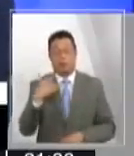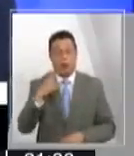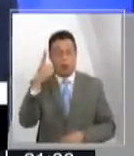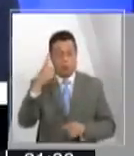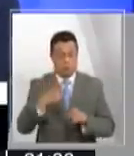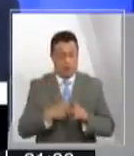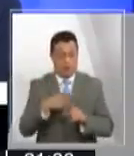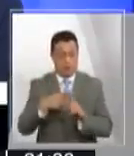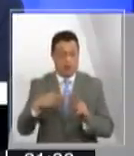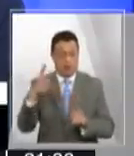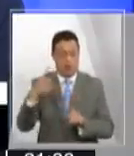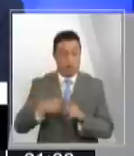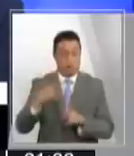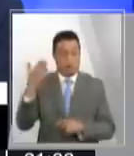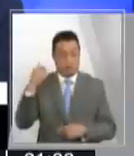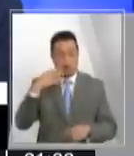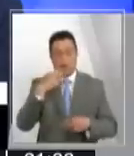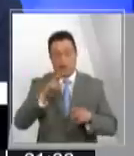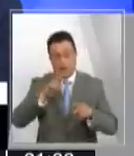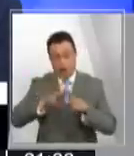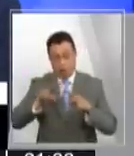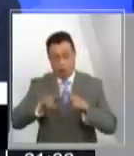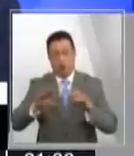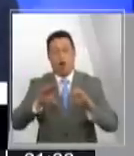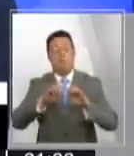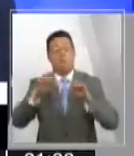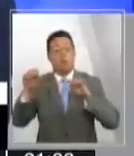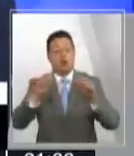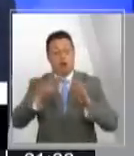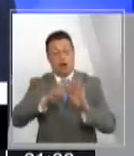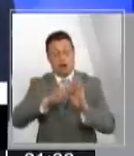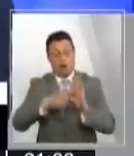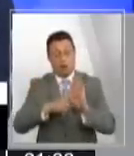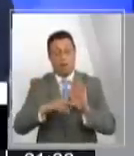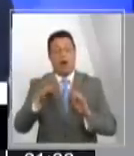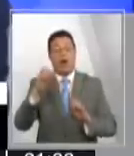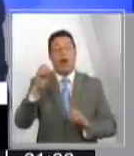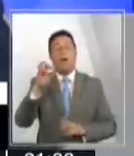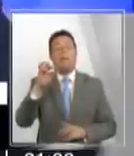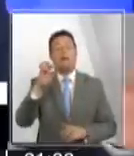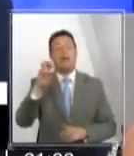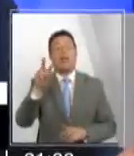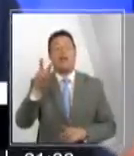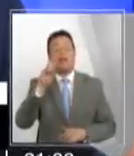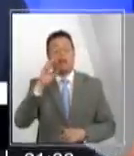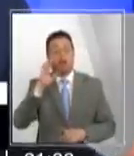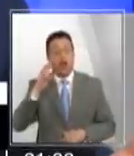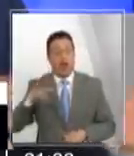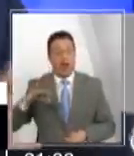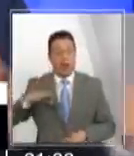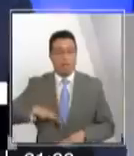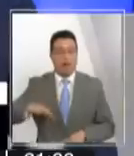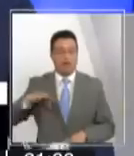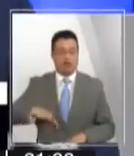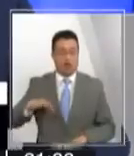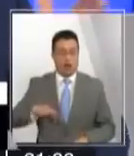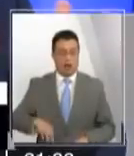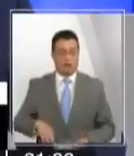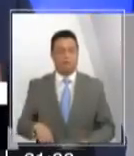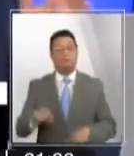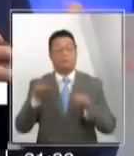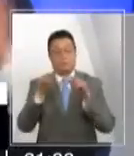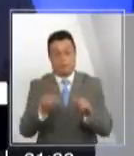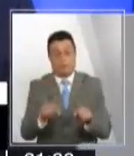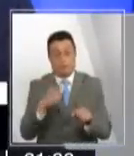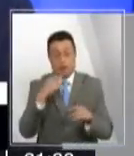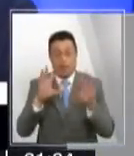medio, dos meses atrás, a construir un gran acuerdo político para una reforma previsional, en forma. Estamos discutiendo o vamos a contar con un